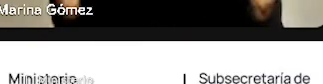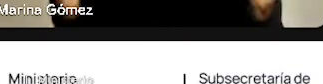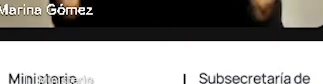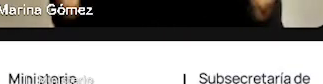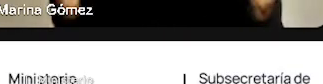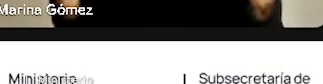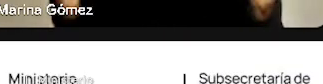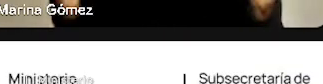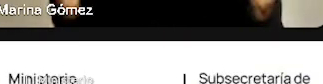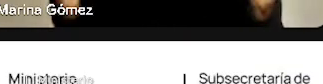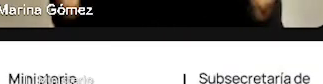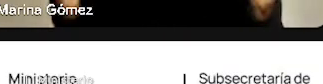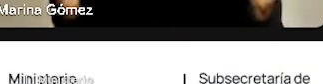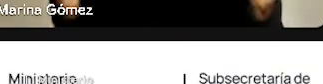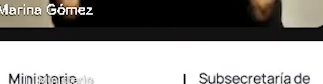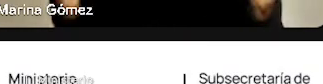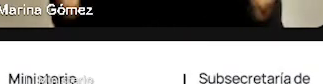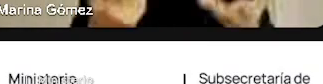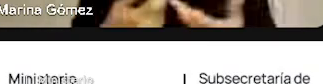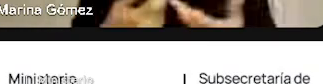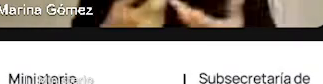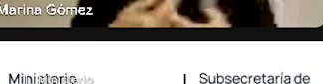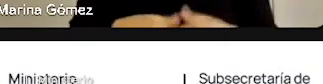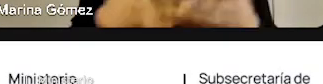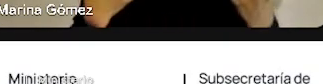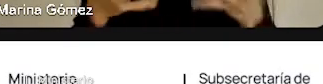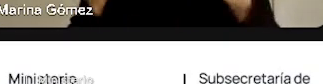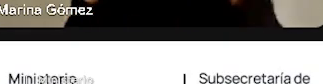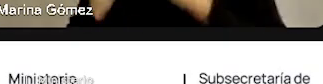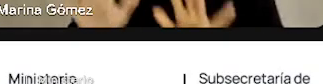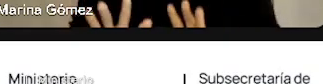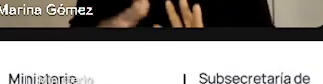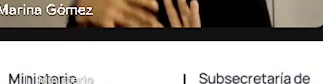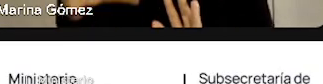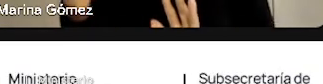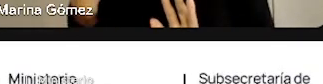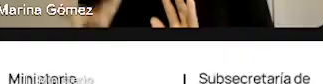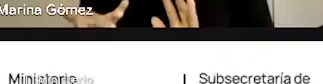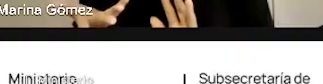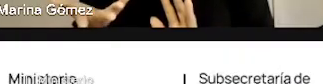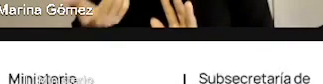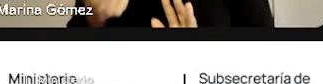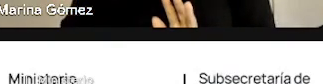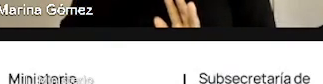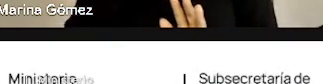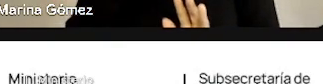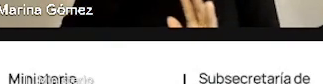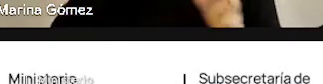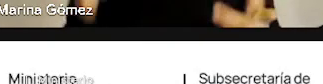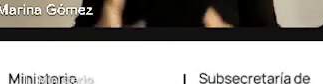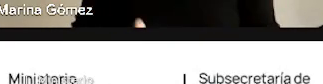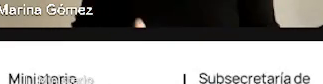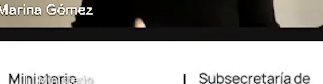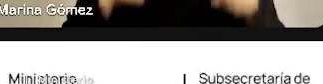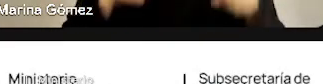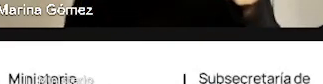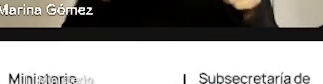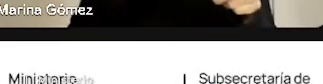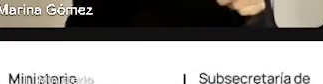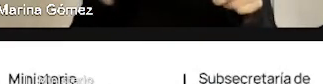preparar, si preparo una torta no es lo mismo si preparo la planificación para